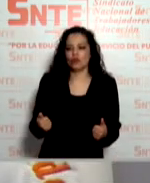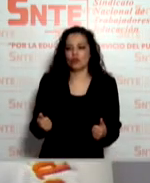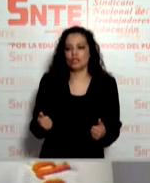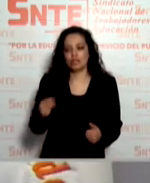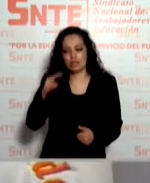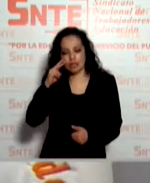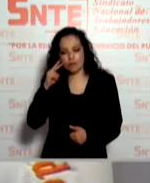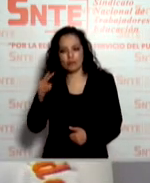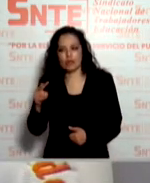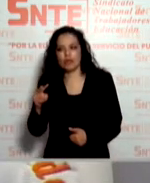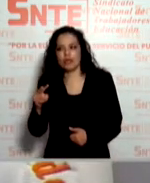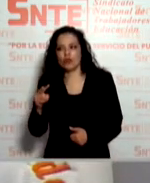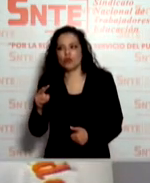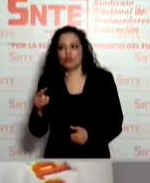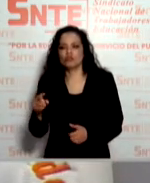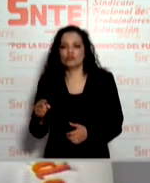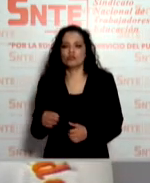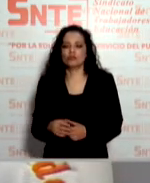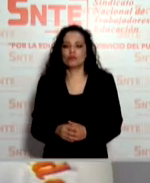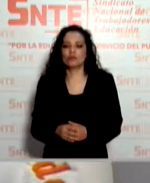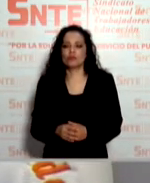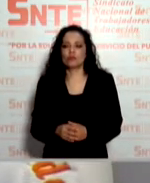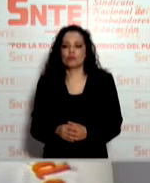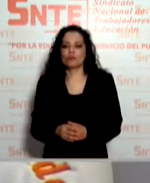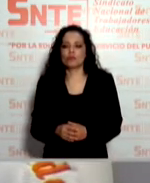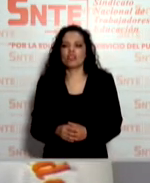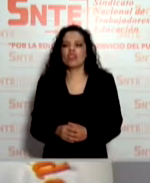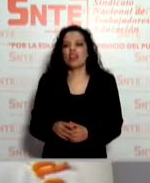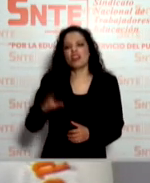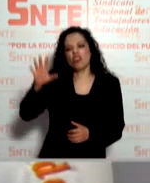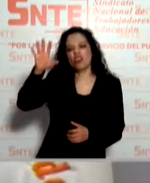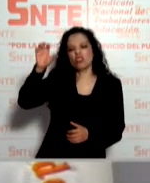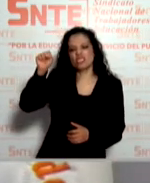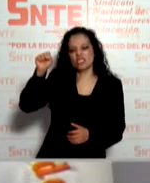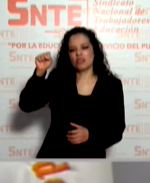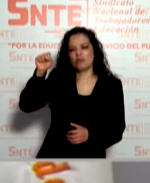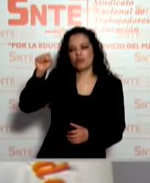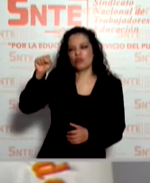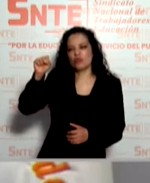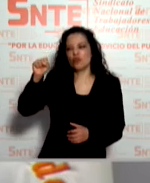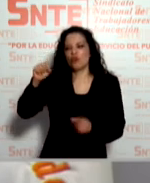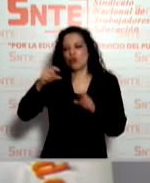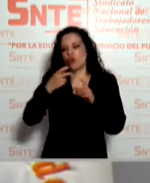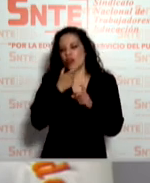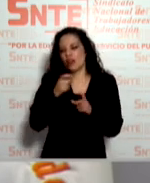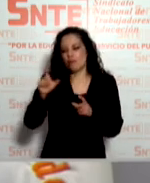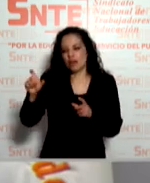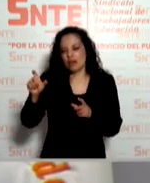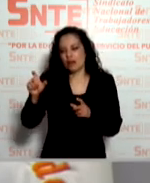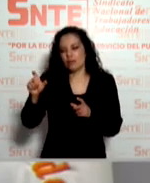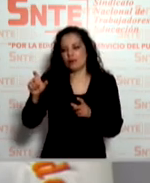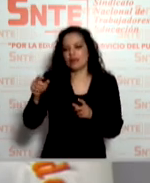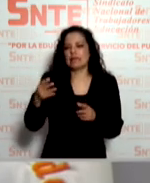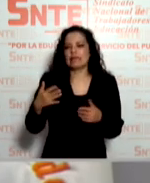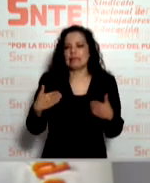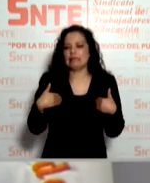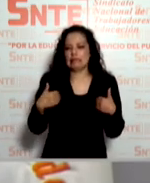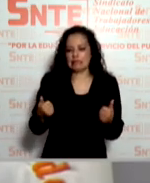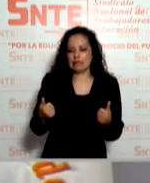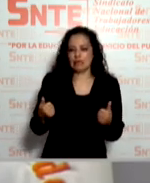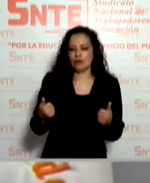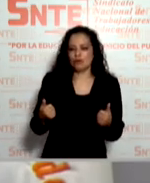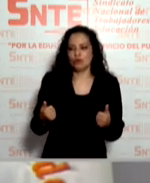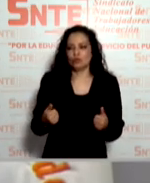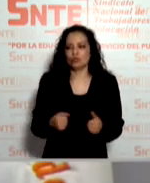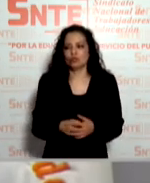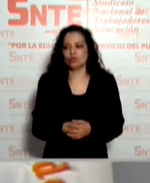a remover el concepto que teníamos de esa relación natural, de